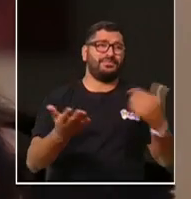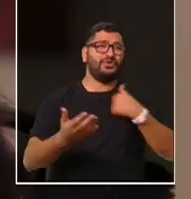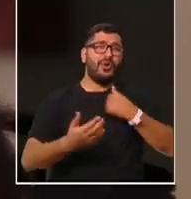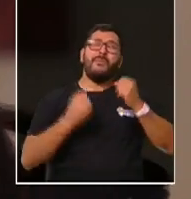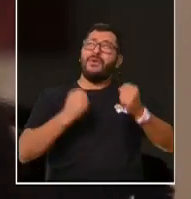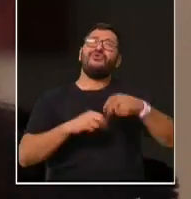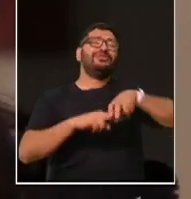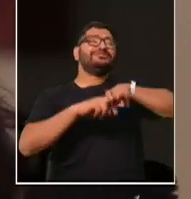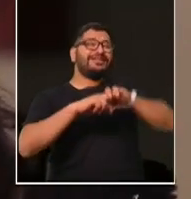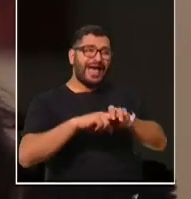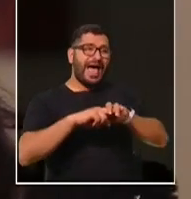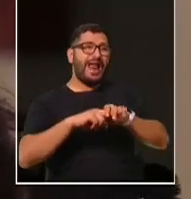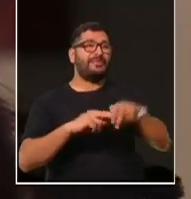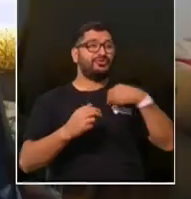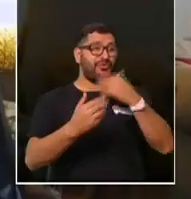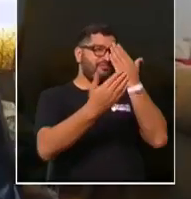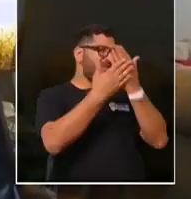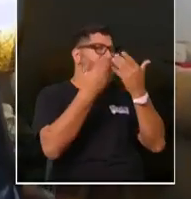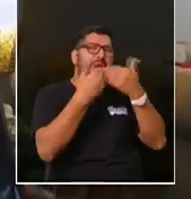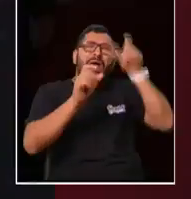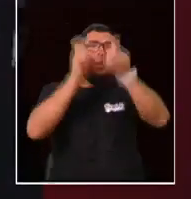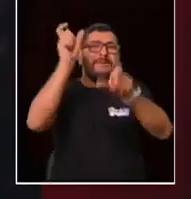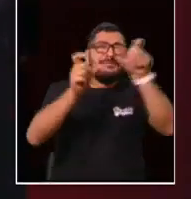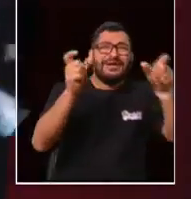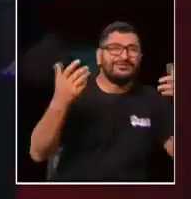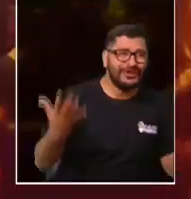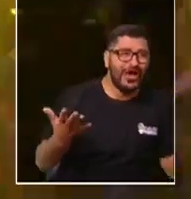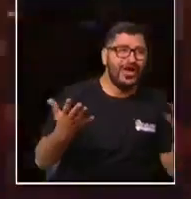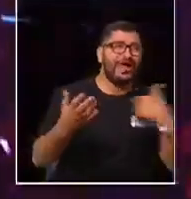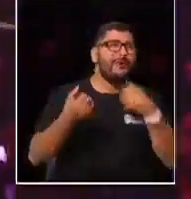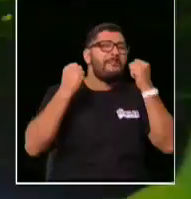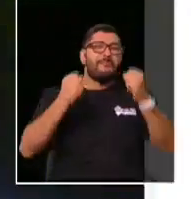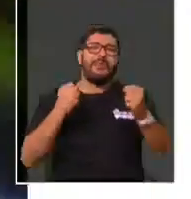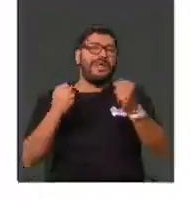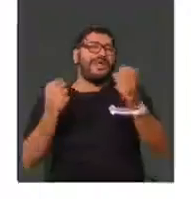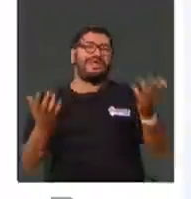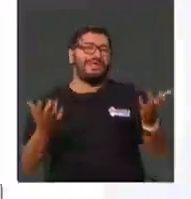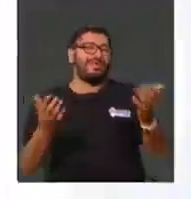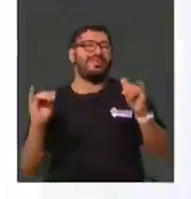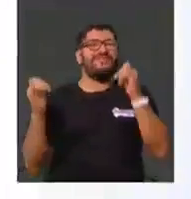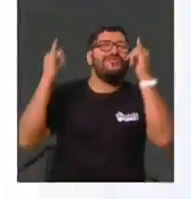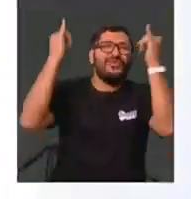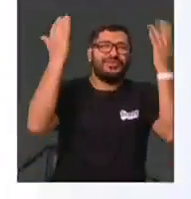sentarme al frente de cualquier persona.